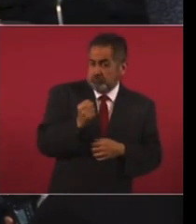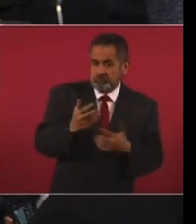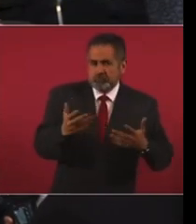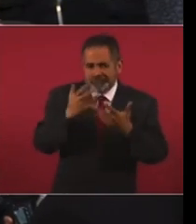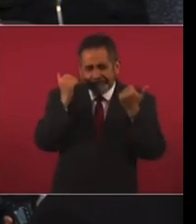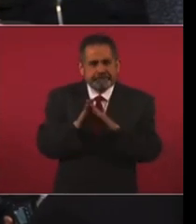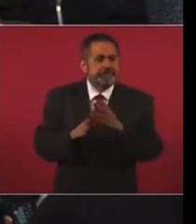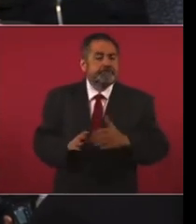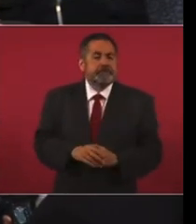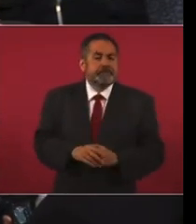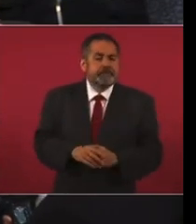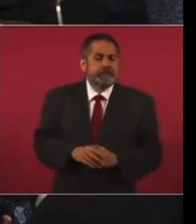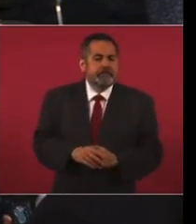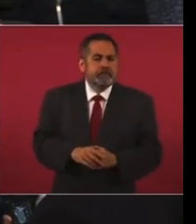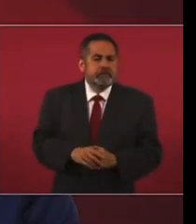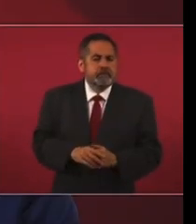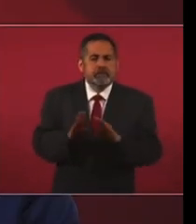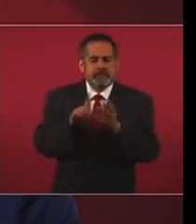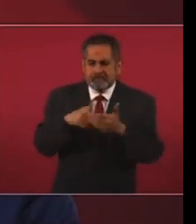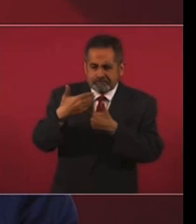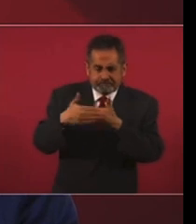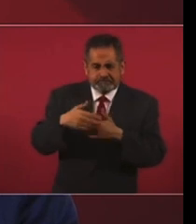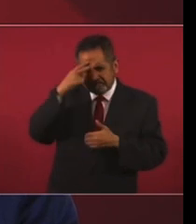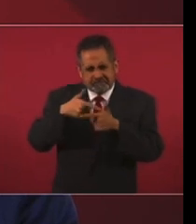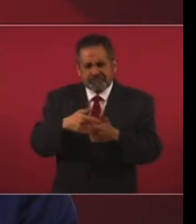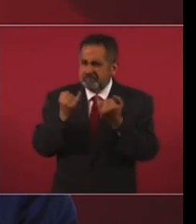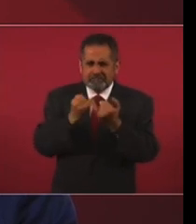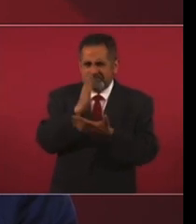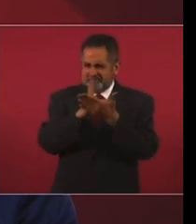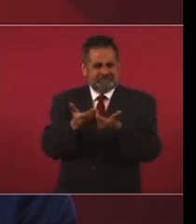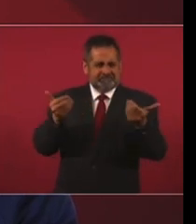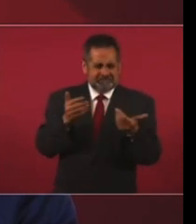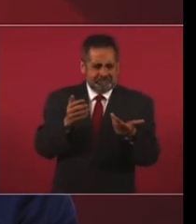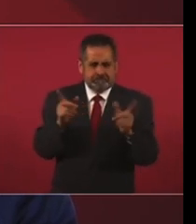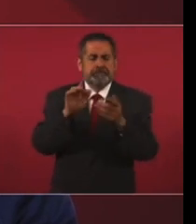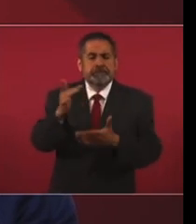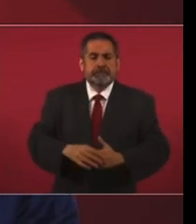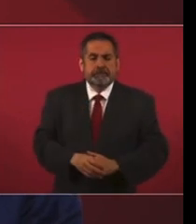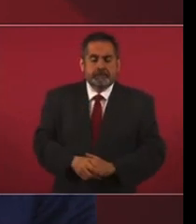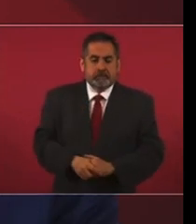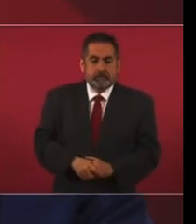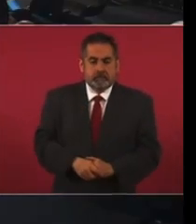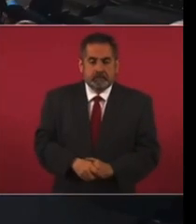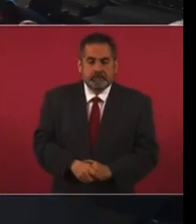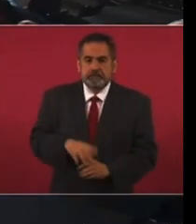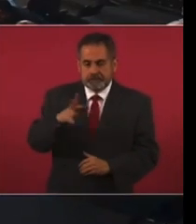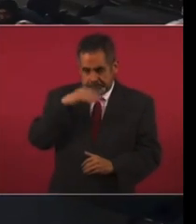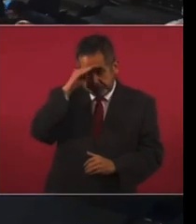No sé, ¿cómo va a seguir México si es tan como dividida así? Gracias. Bueno, yo pienso